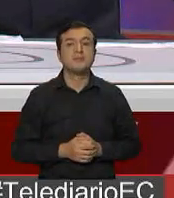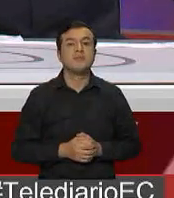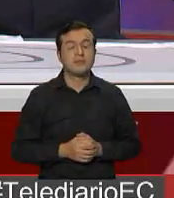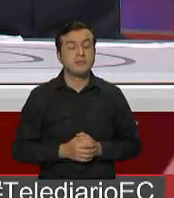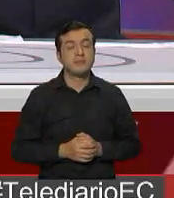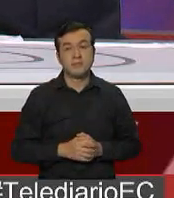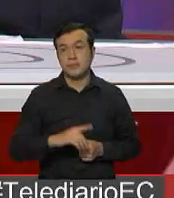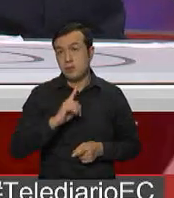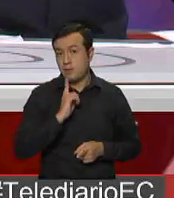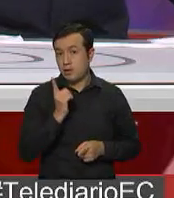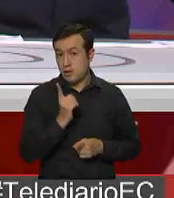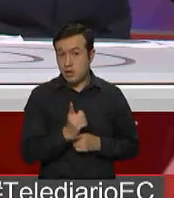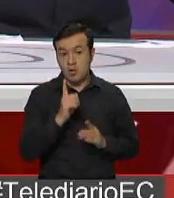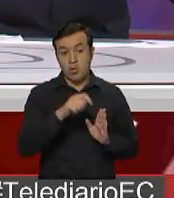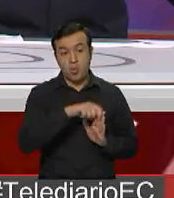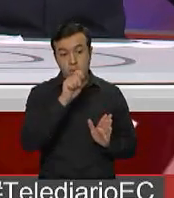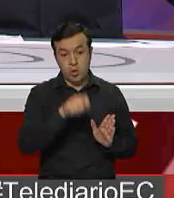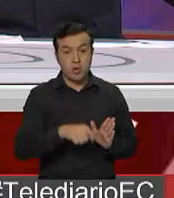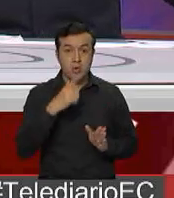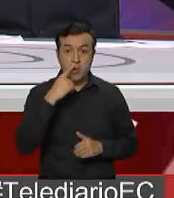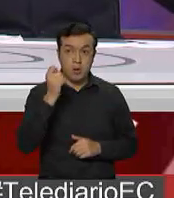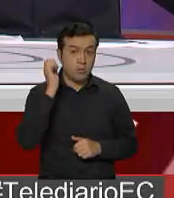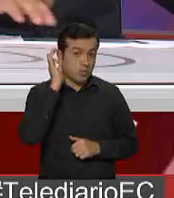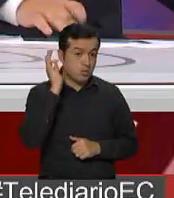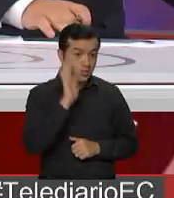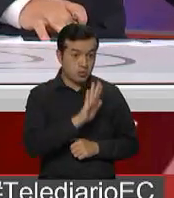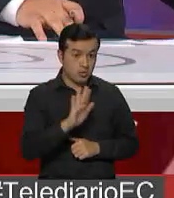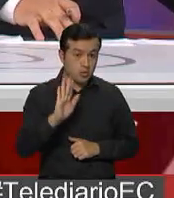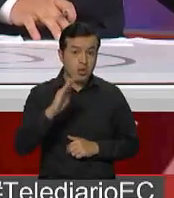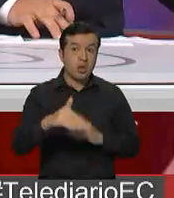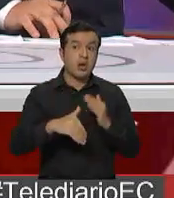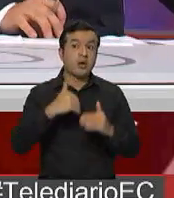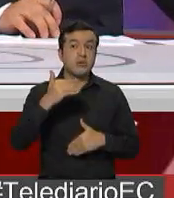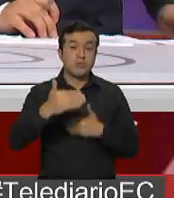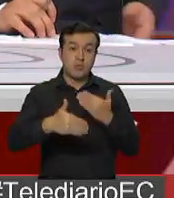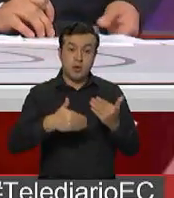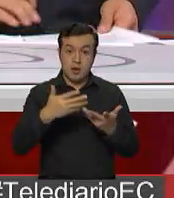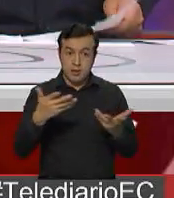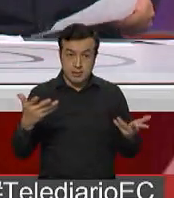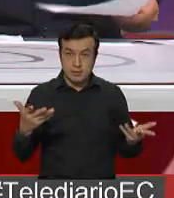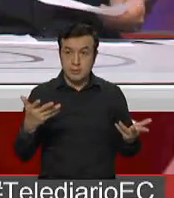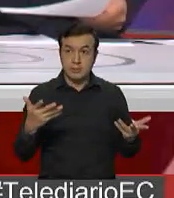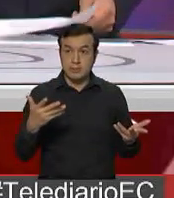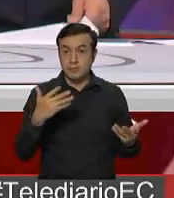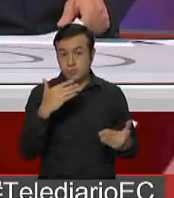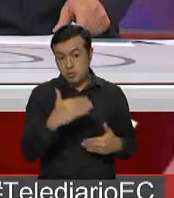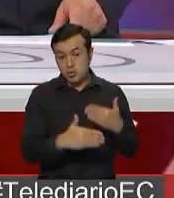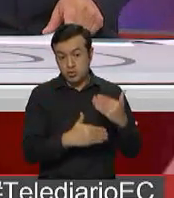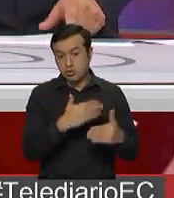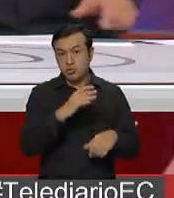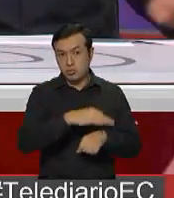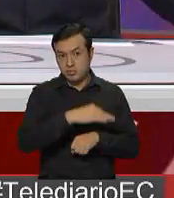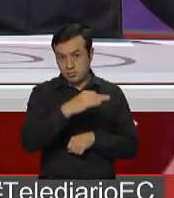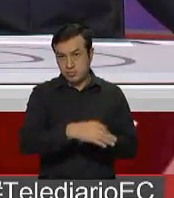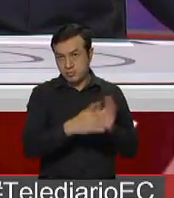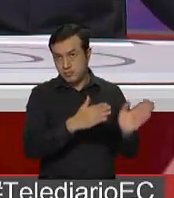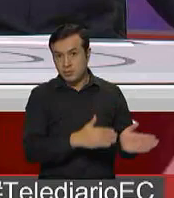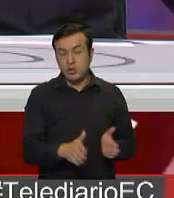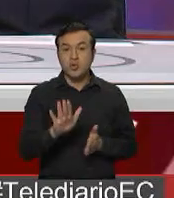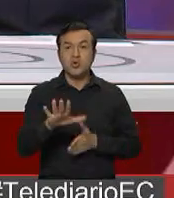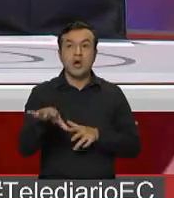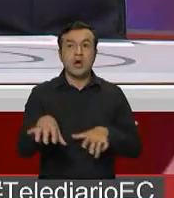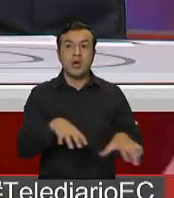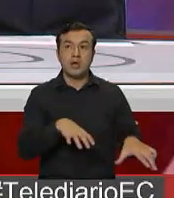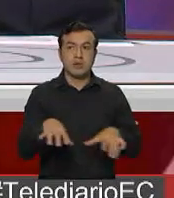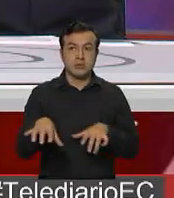Claro, Fabio, los jueces y las juezas tendrán que responder con los procesos que son pertinentes sobre sus acciones cuando